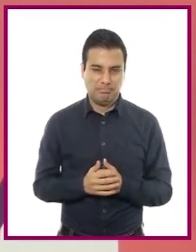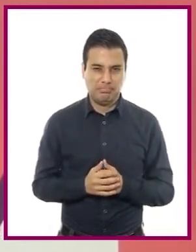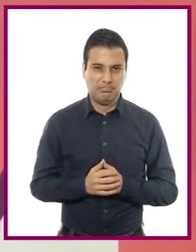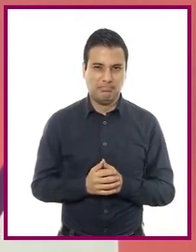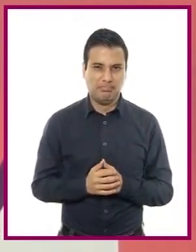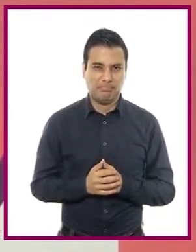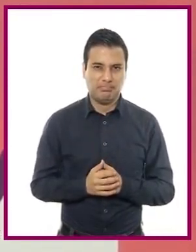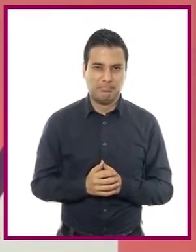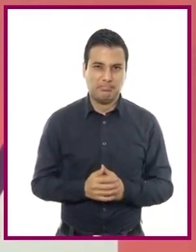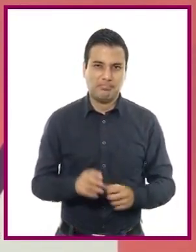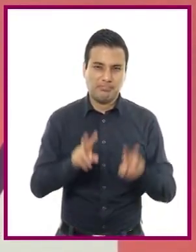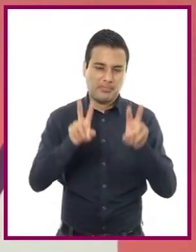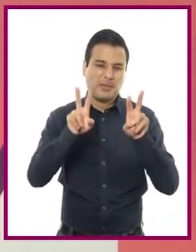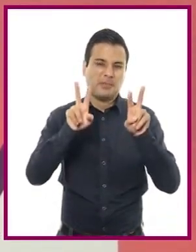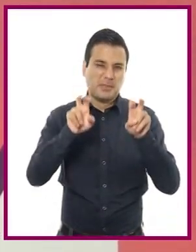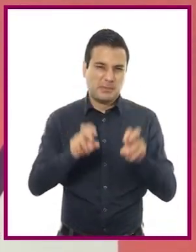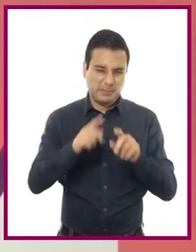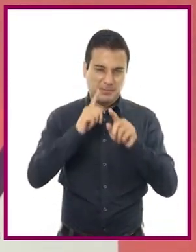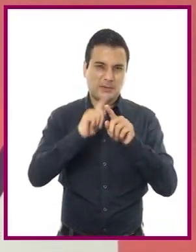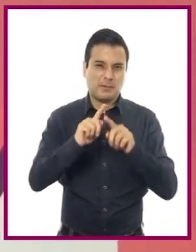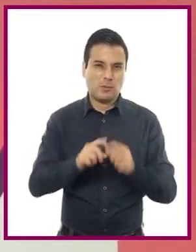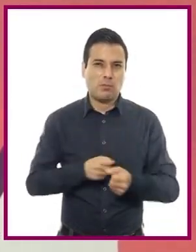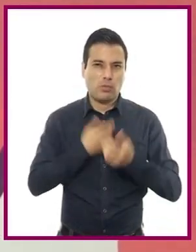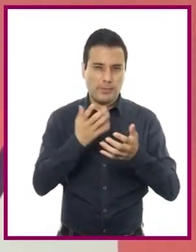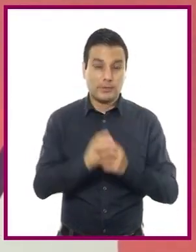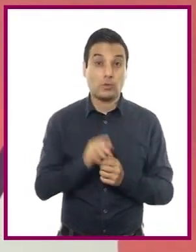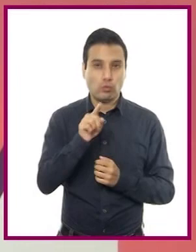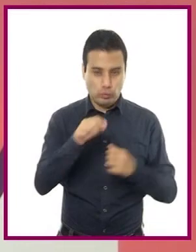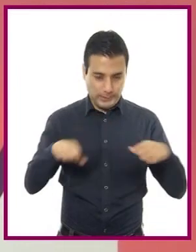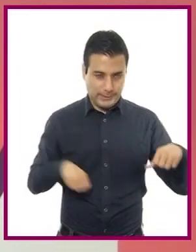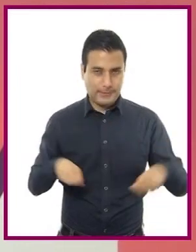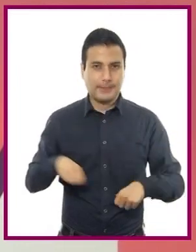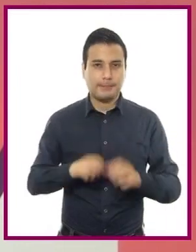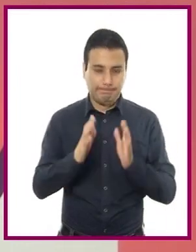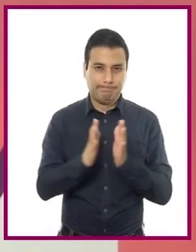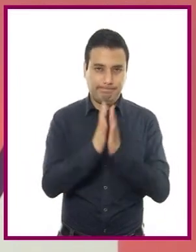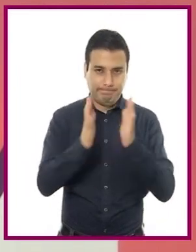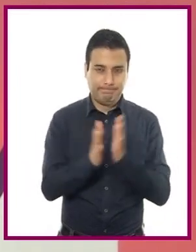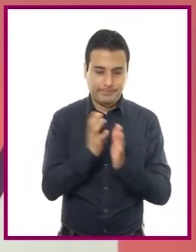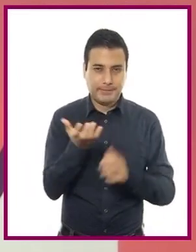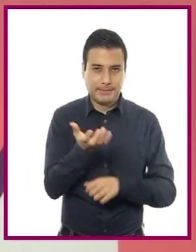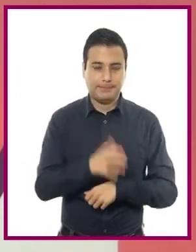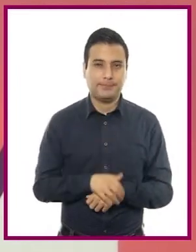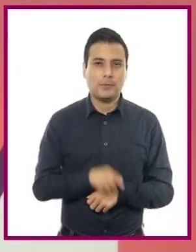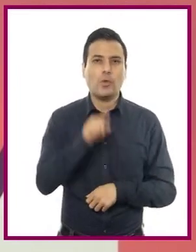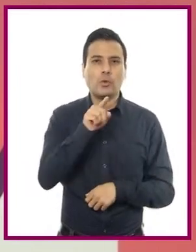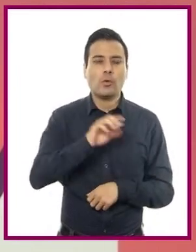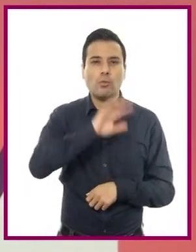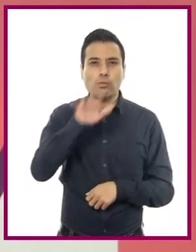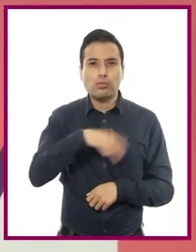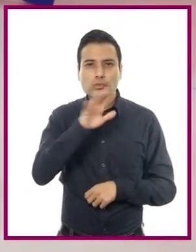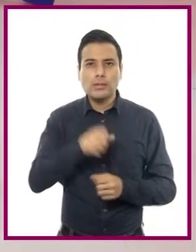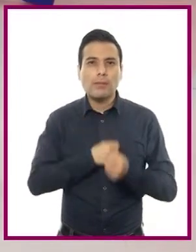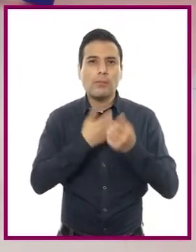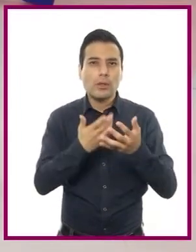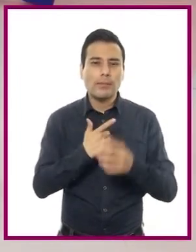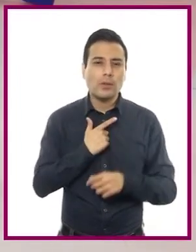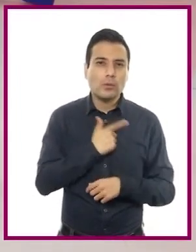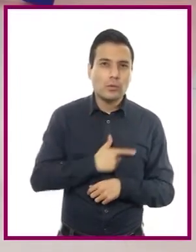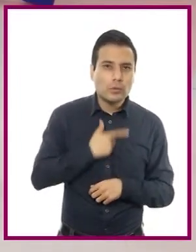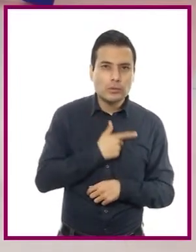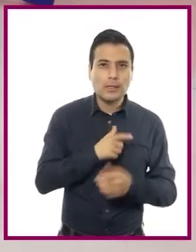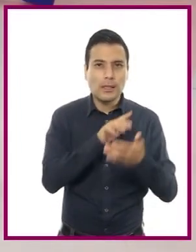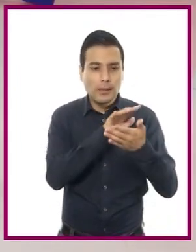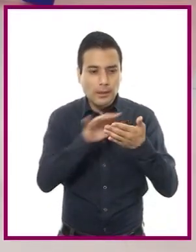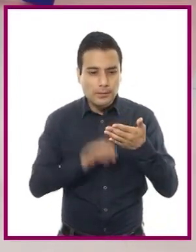sobre temáticas en poemas y realizar las actividades que se propongan. Busquen poemas que les llamen la atención o